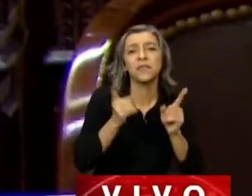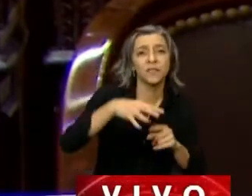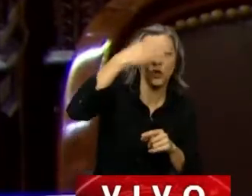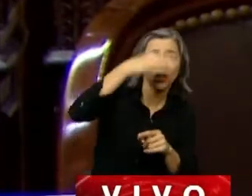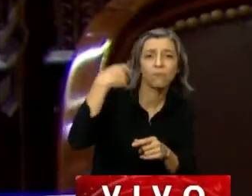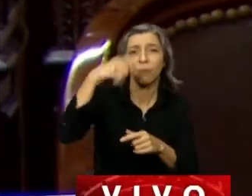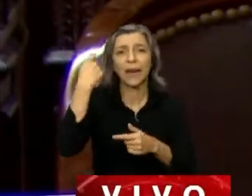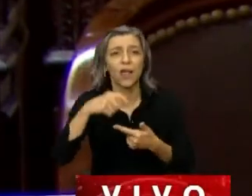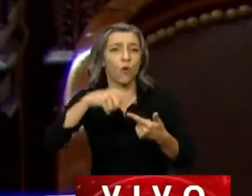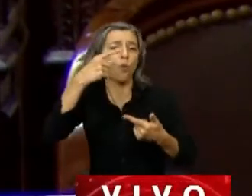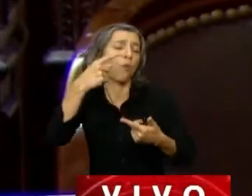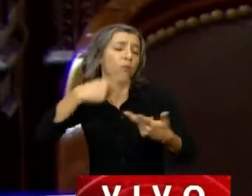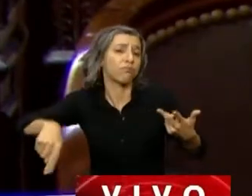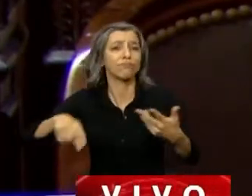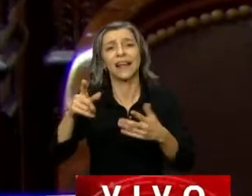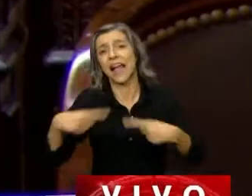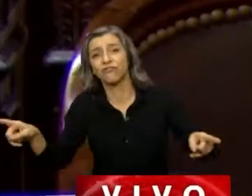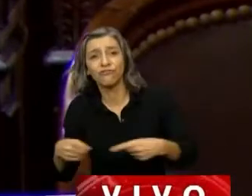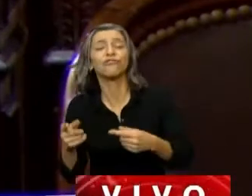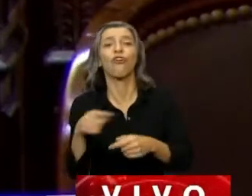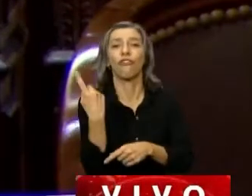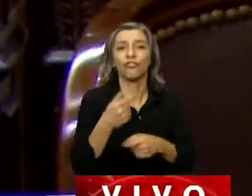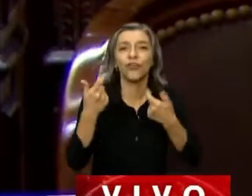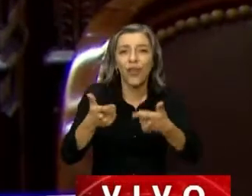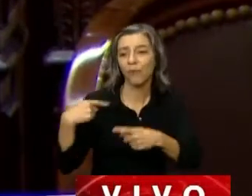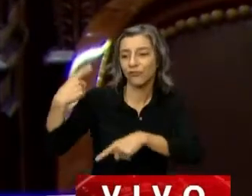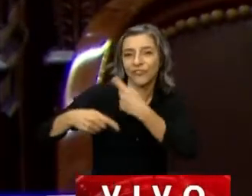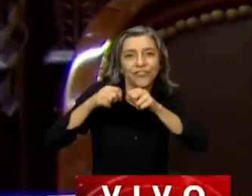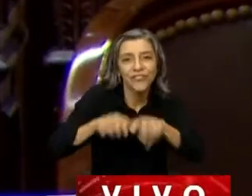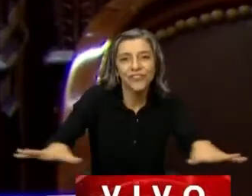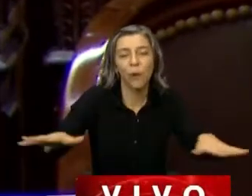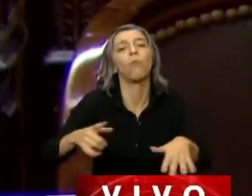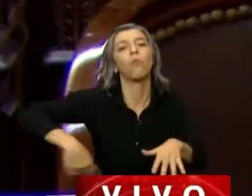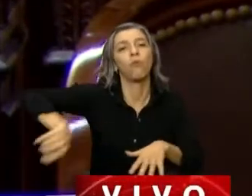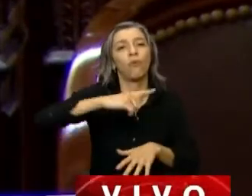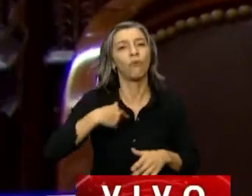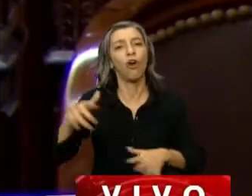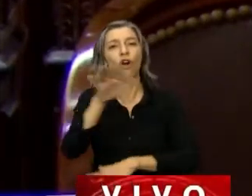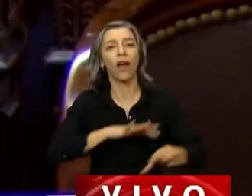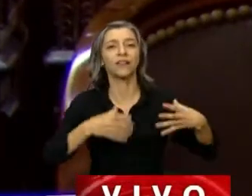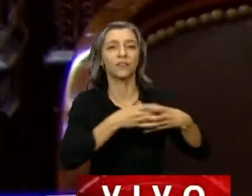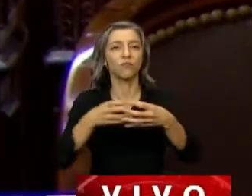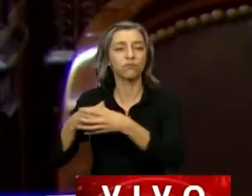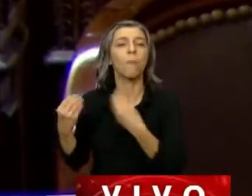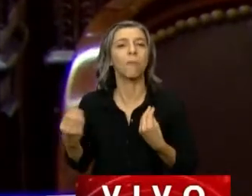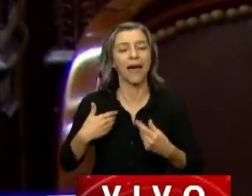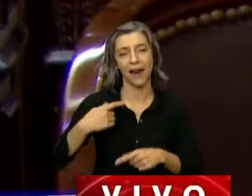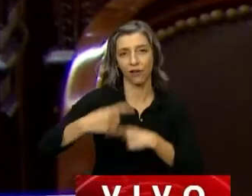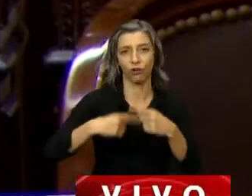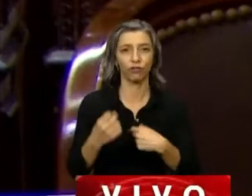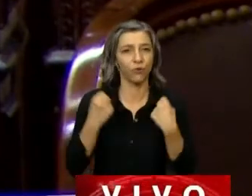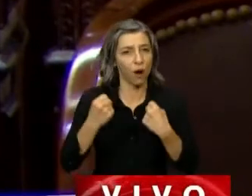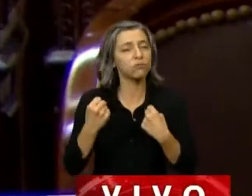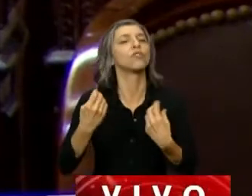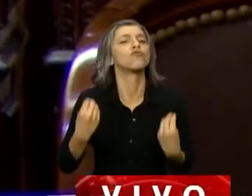desde las canciones, bueno, cuáles son nuestras formas de organización y resistencia para poder darle continuidad a esa cultura popular. Y yo sé que